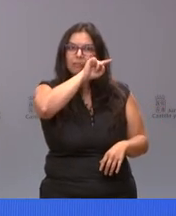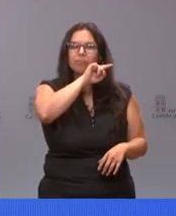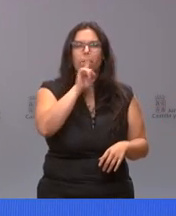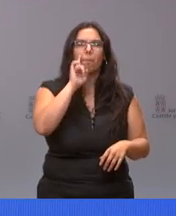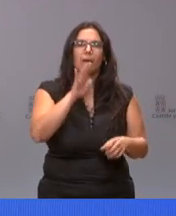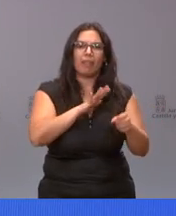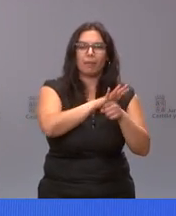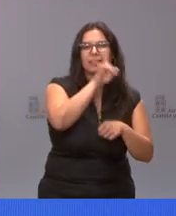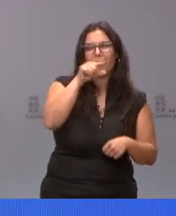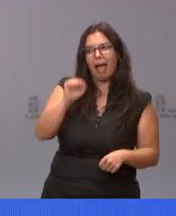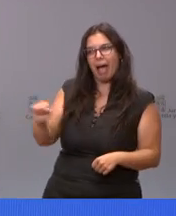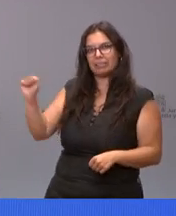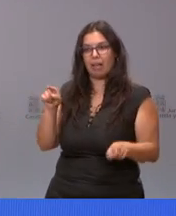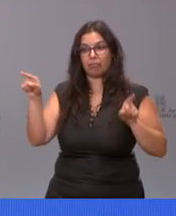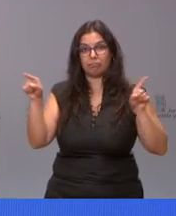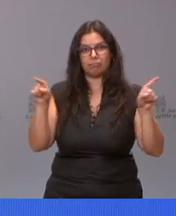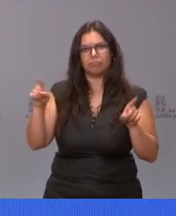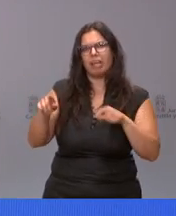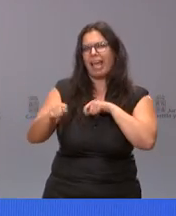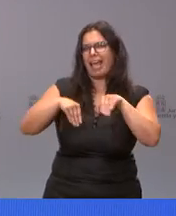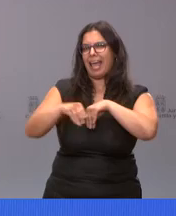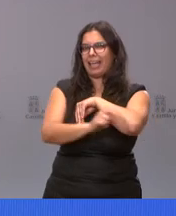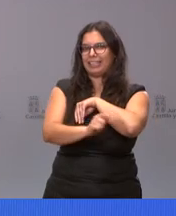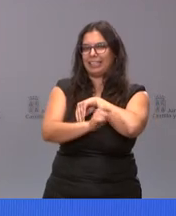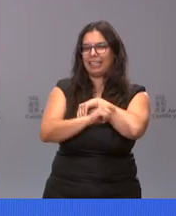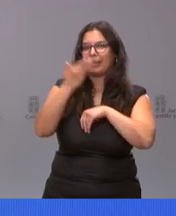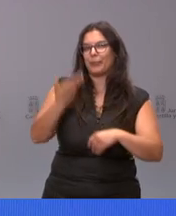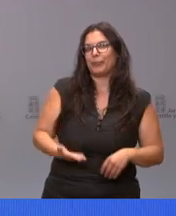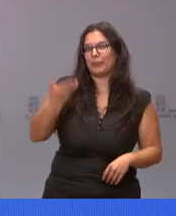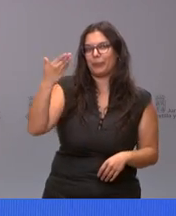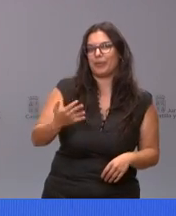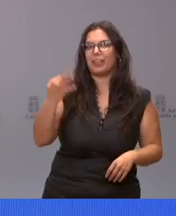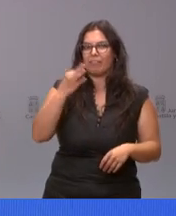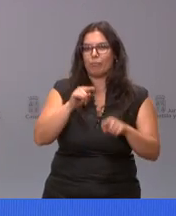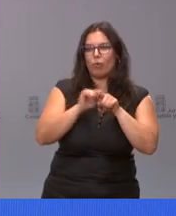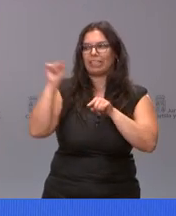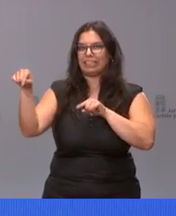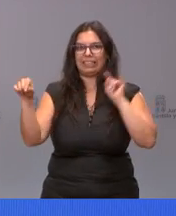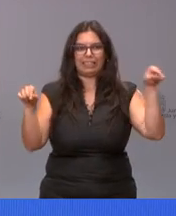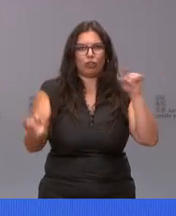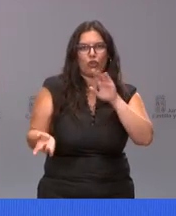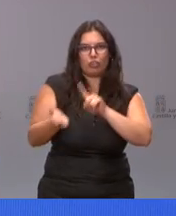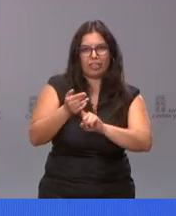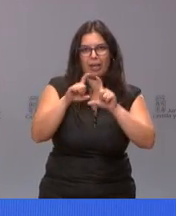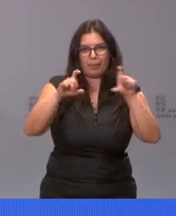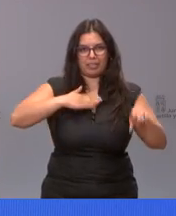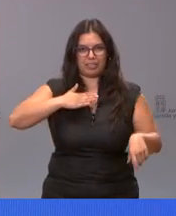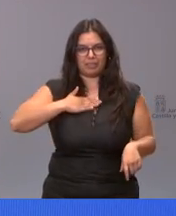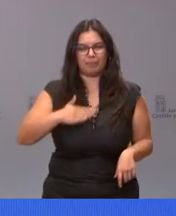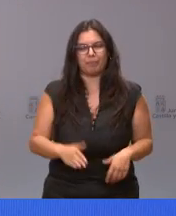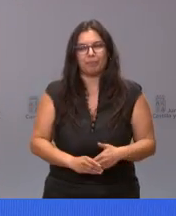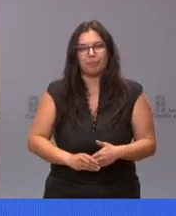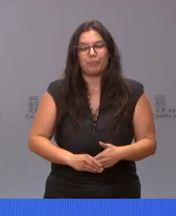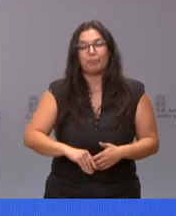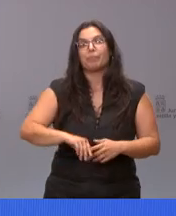ámbito asiático, nos parecen destinos estratégicos y especialmente relevantes e importantes. El segundo de los objetivos,